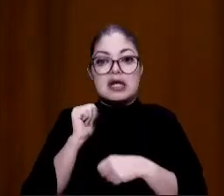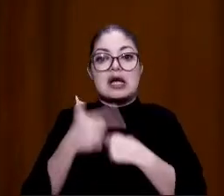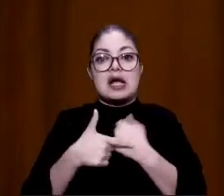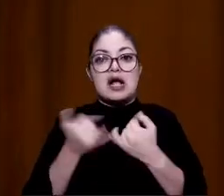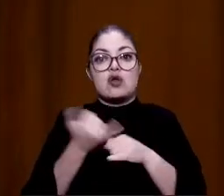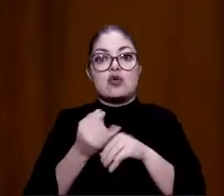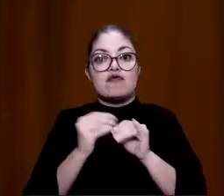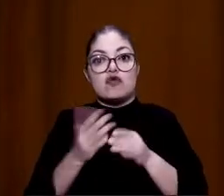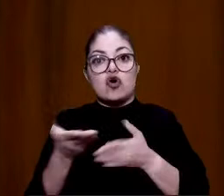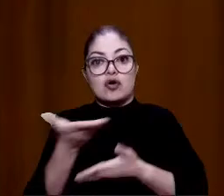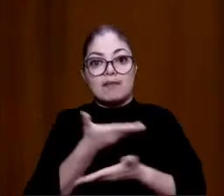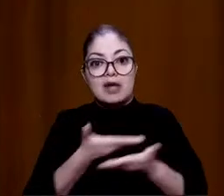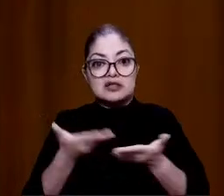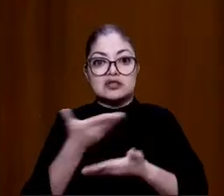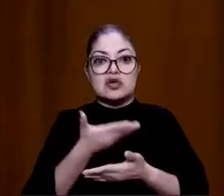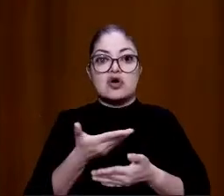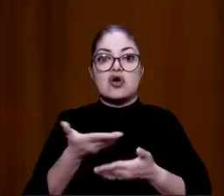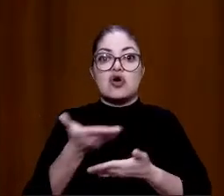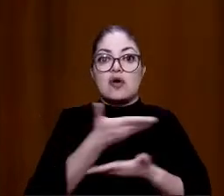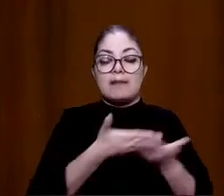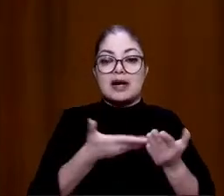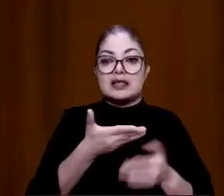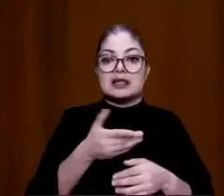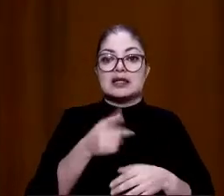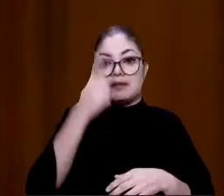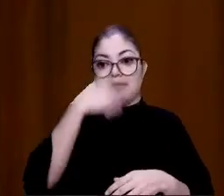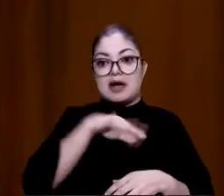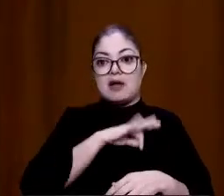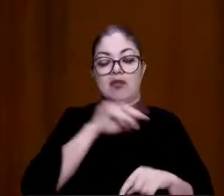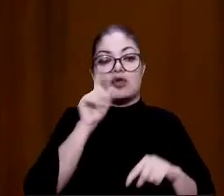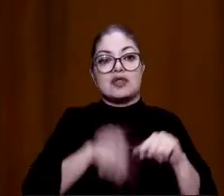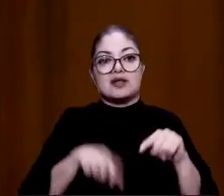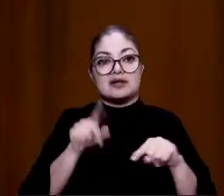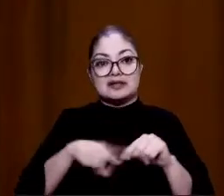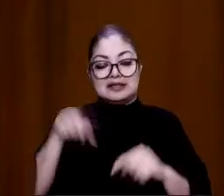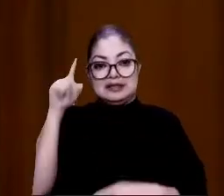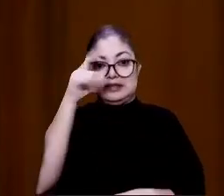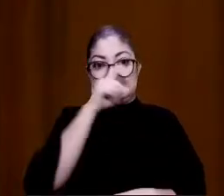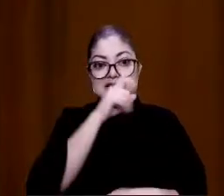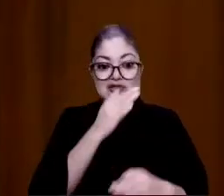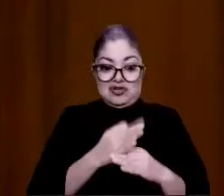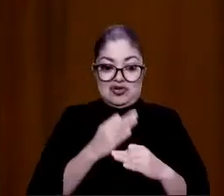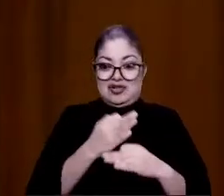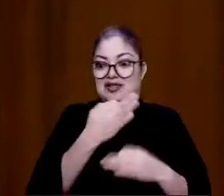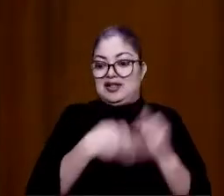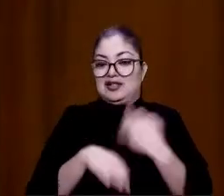información y compartir fuerzas para abatir este flagelo que nos afecta a